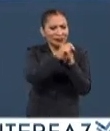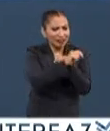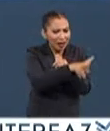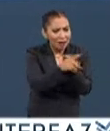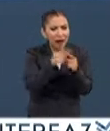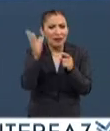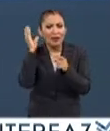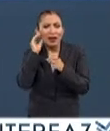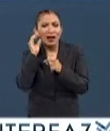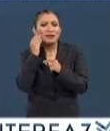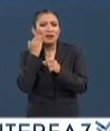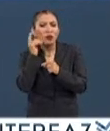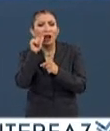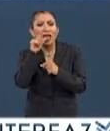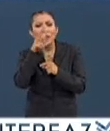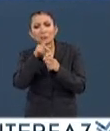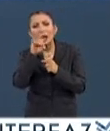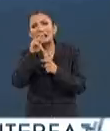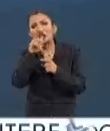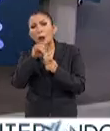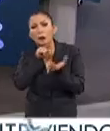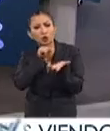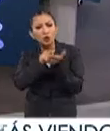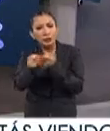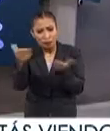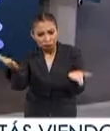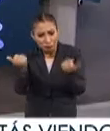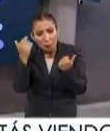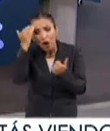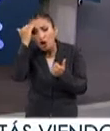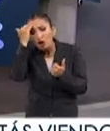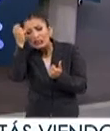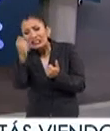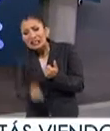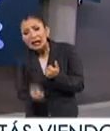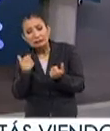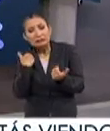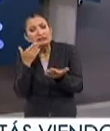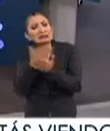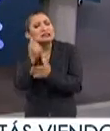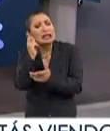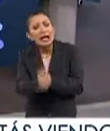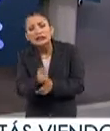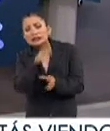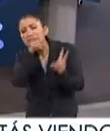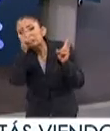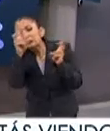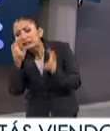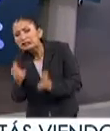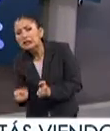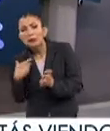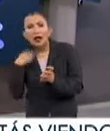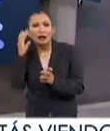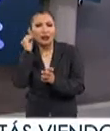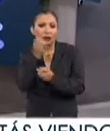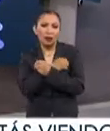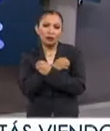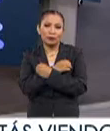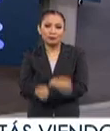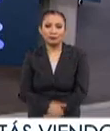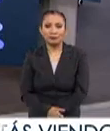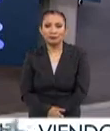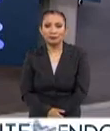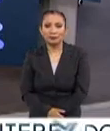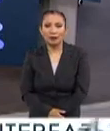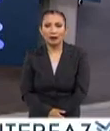televisión, en Facebook Live, en Periscope, en Twitter, a que conozcan y se atrevan a descubrir todos estos elementos de Radio Educación.